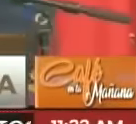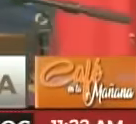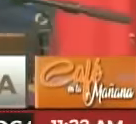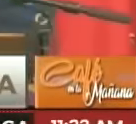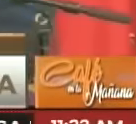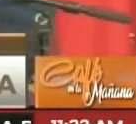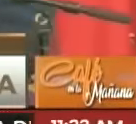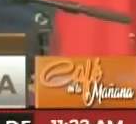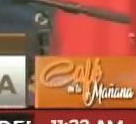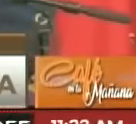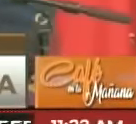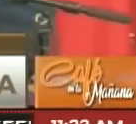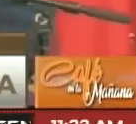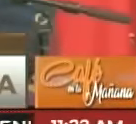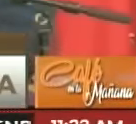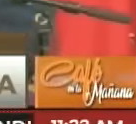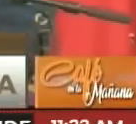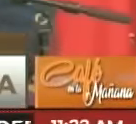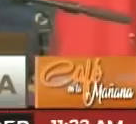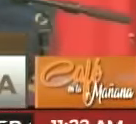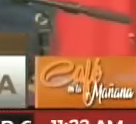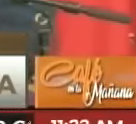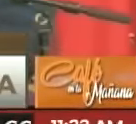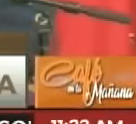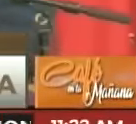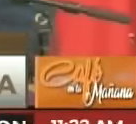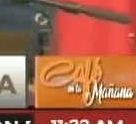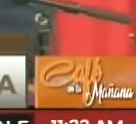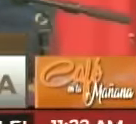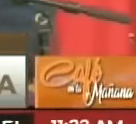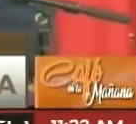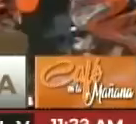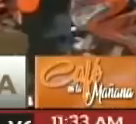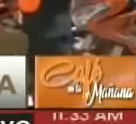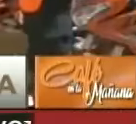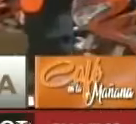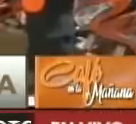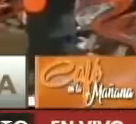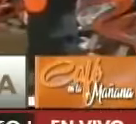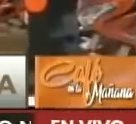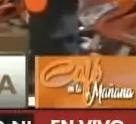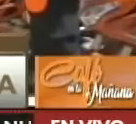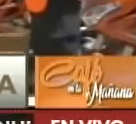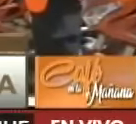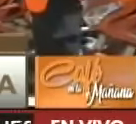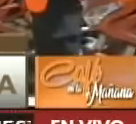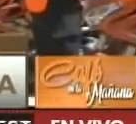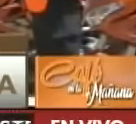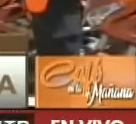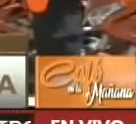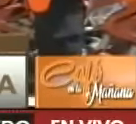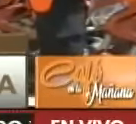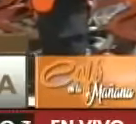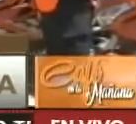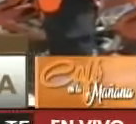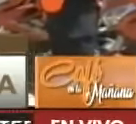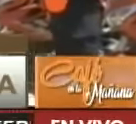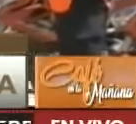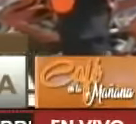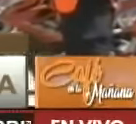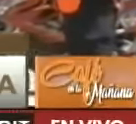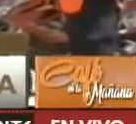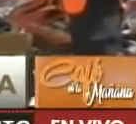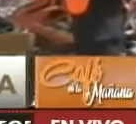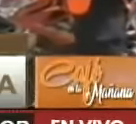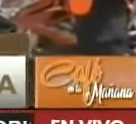República, el acto del próximo 3 de diciembre reviste una particularidad diferente,